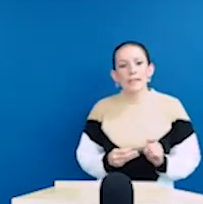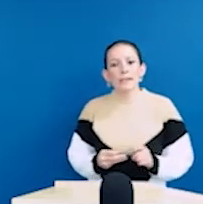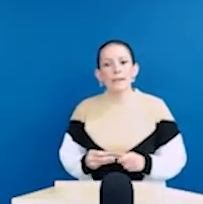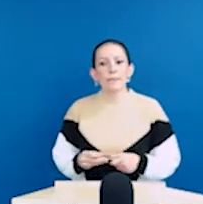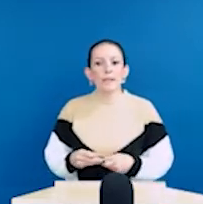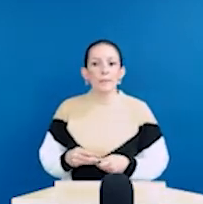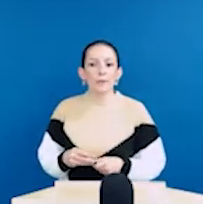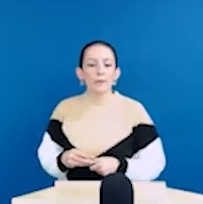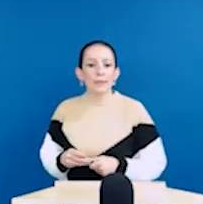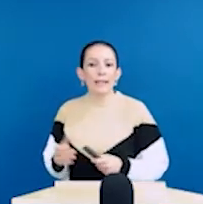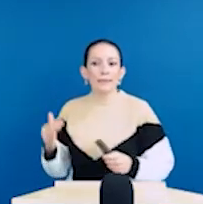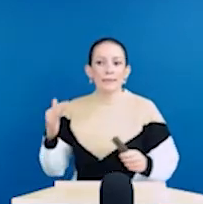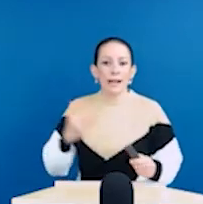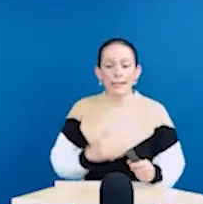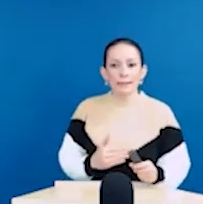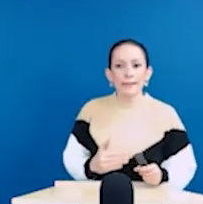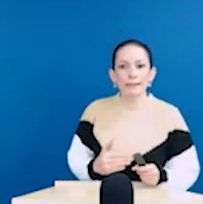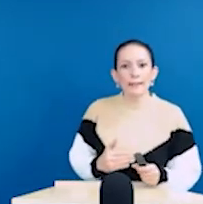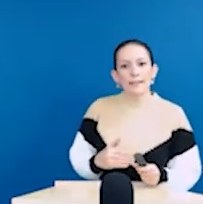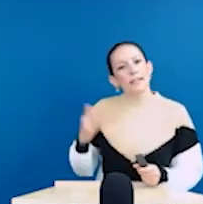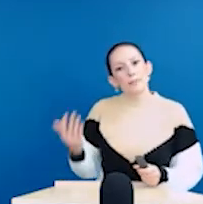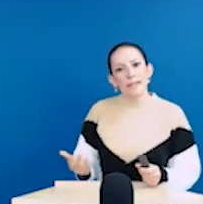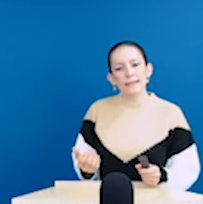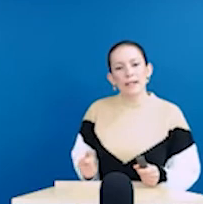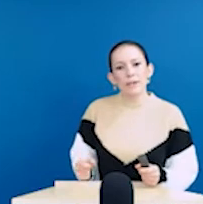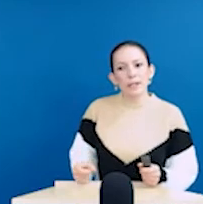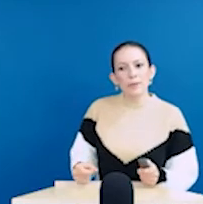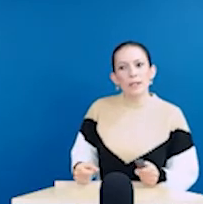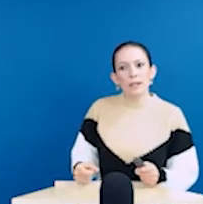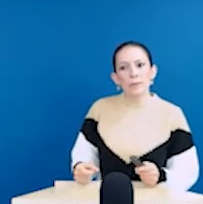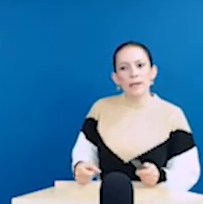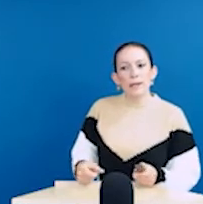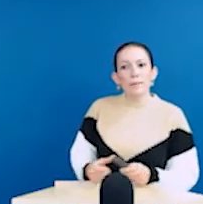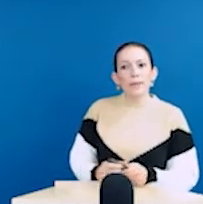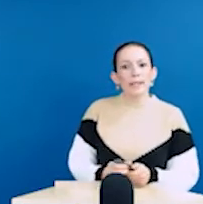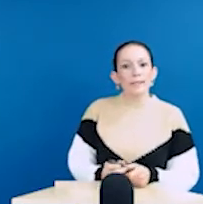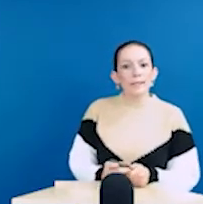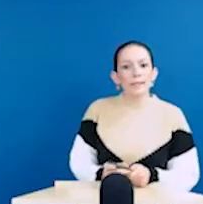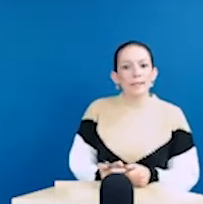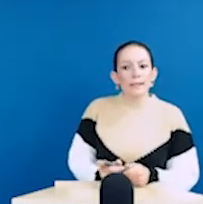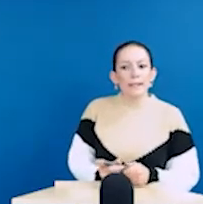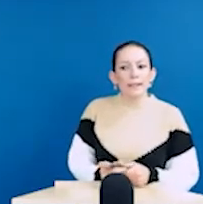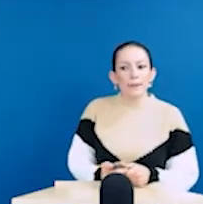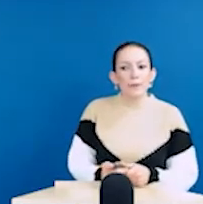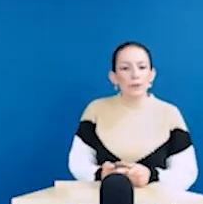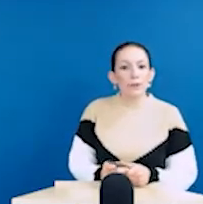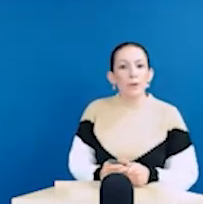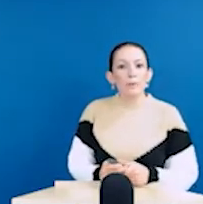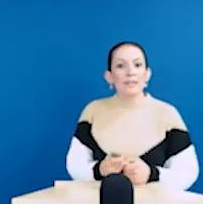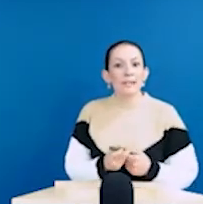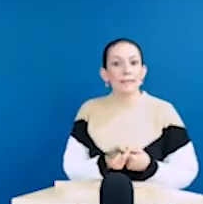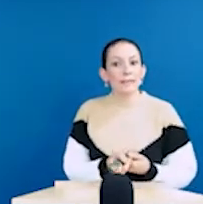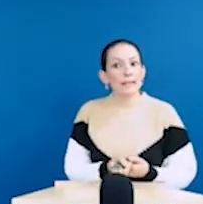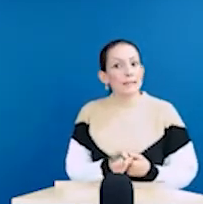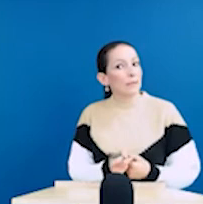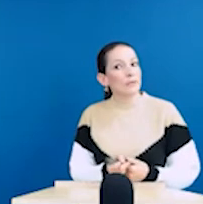una serie de medicamentos antes de administrar una quimioterapia, porque así nosotros